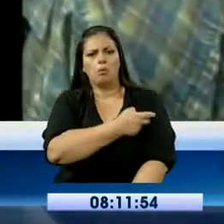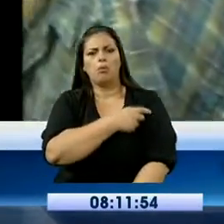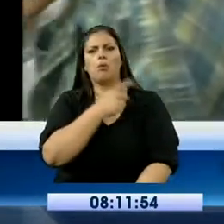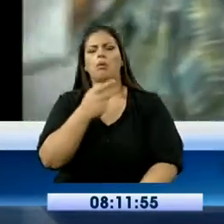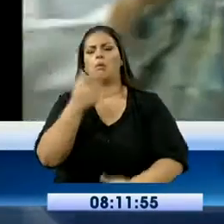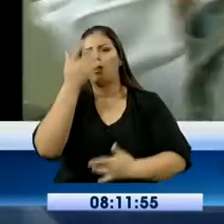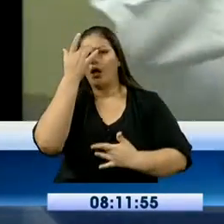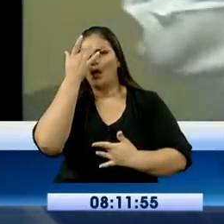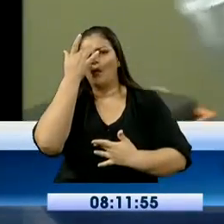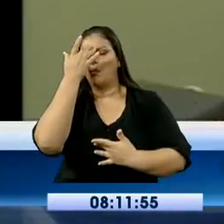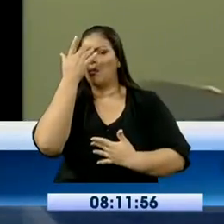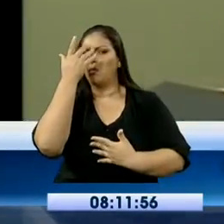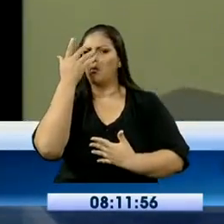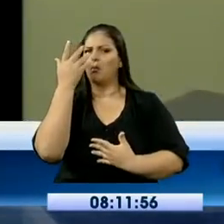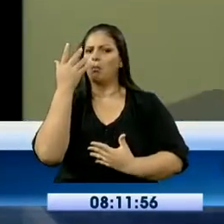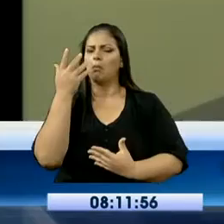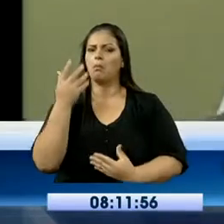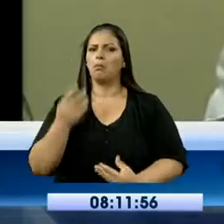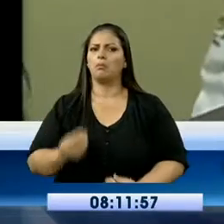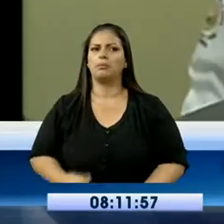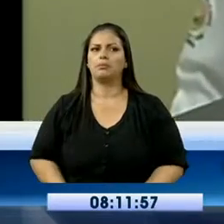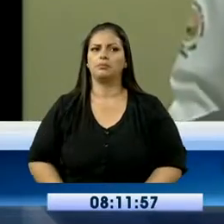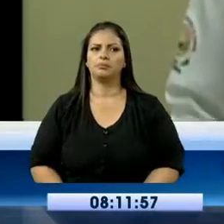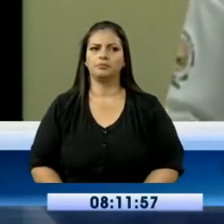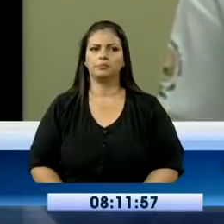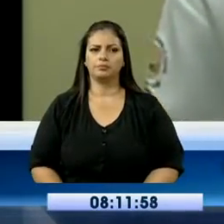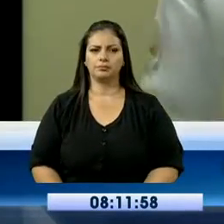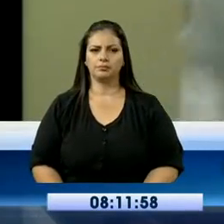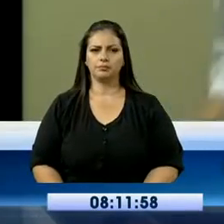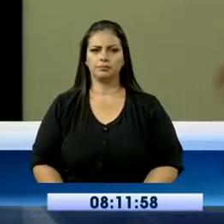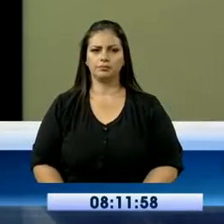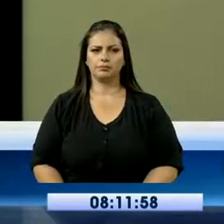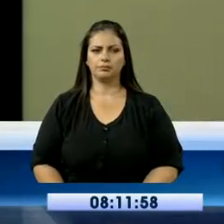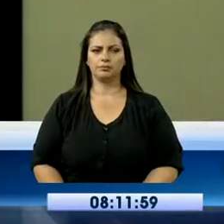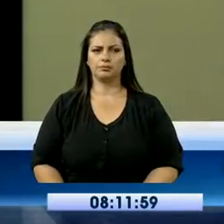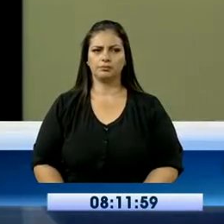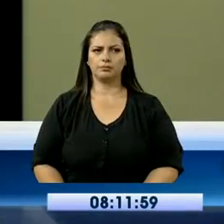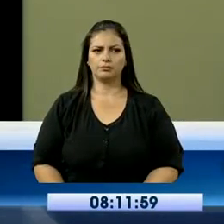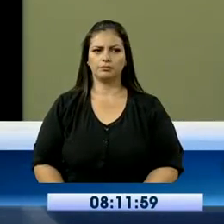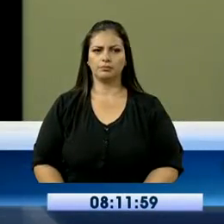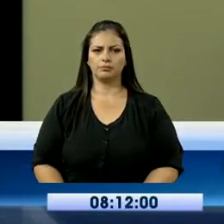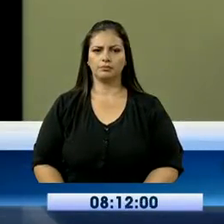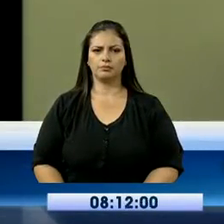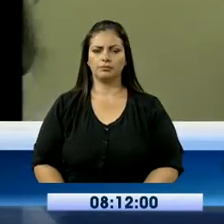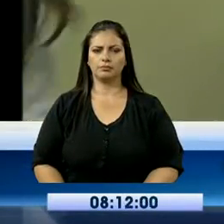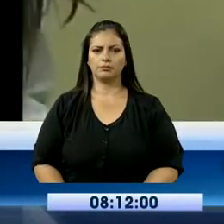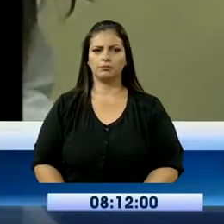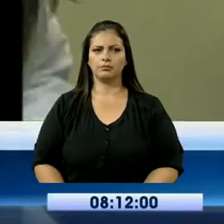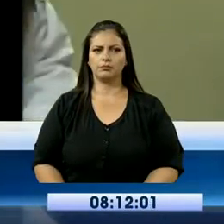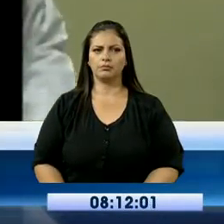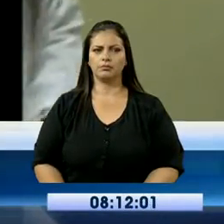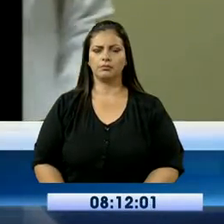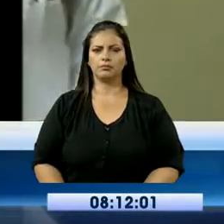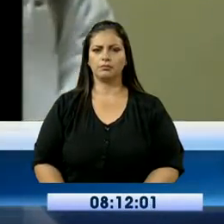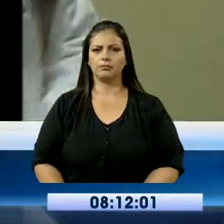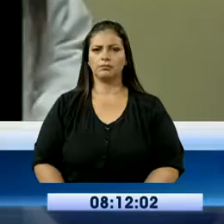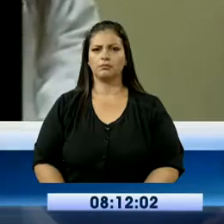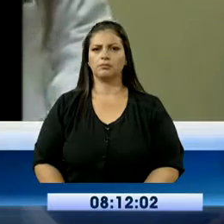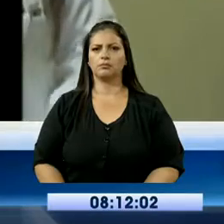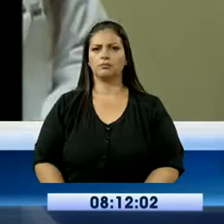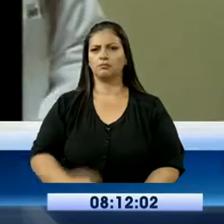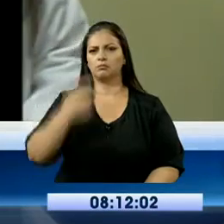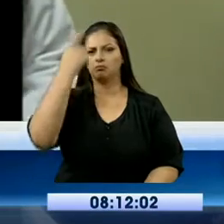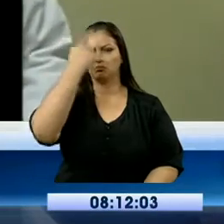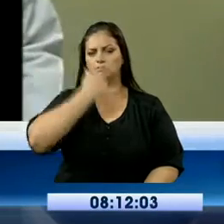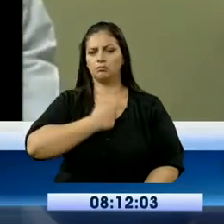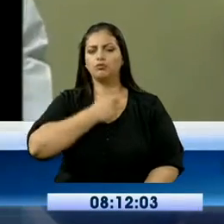Bien, observamos unos Hace un momento me dijo a niños, personas de la